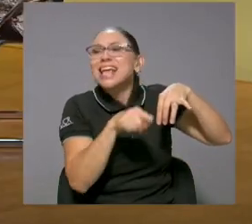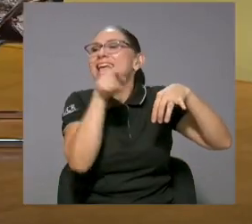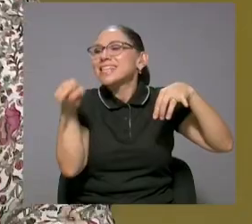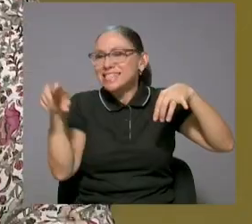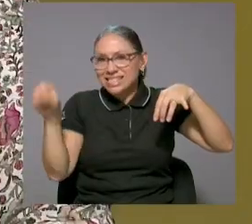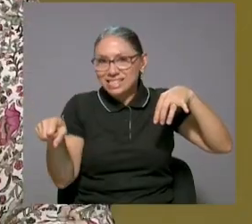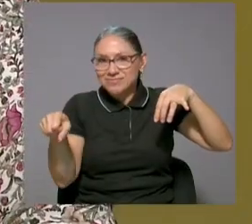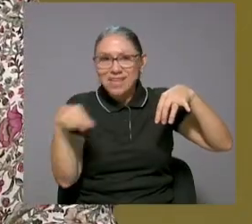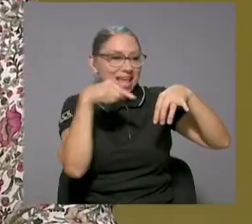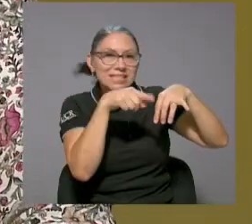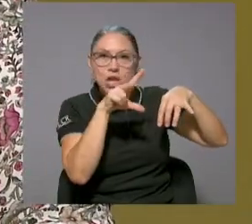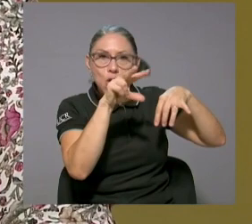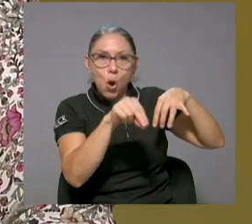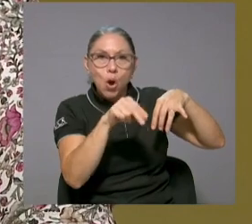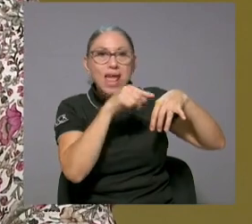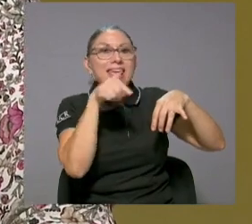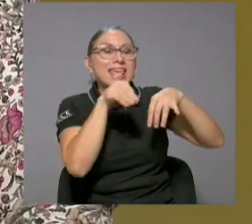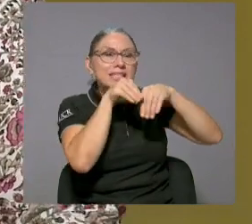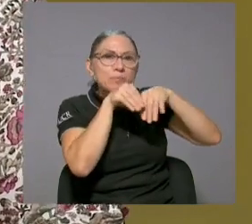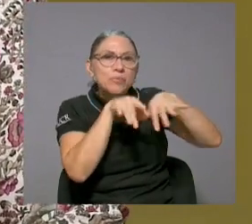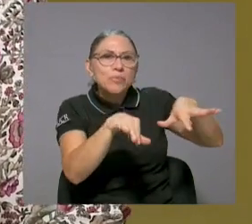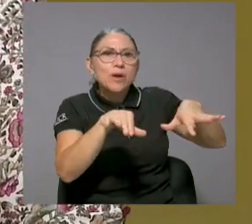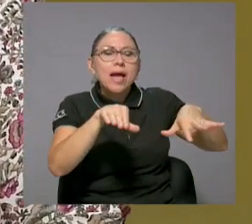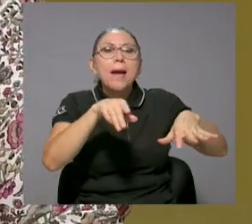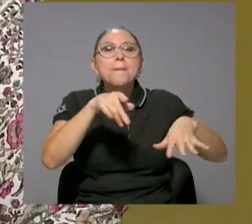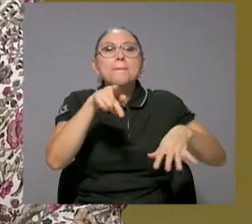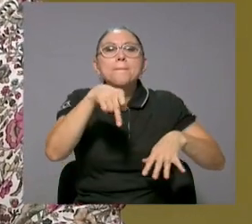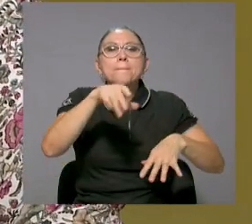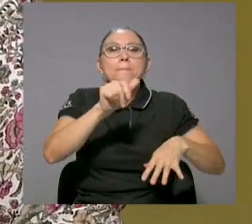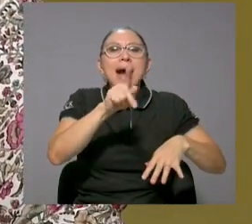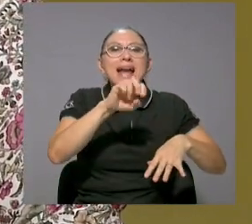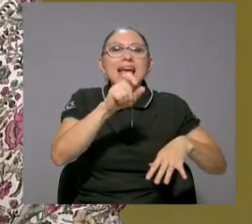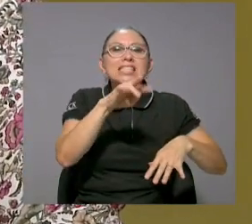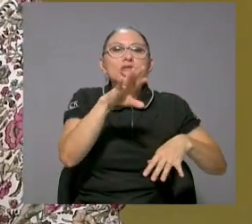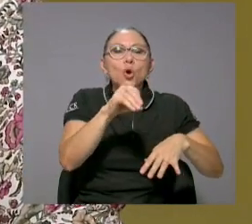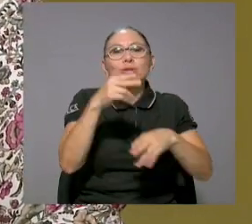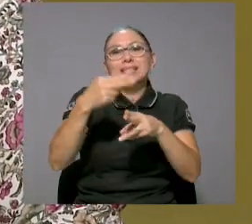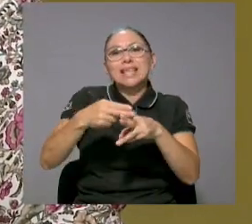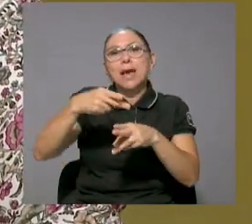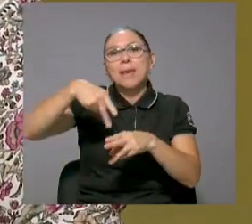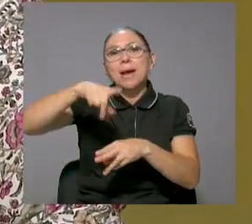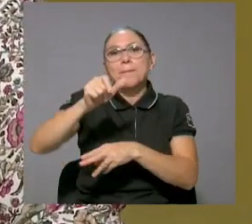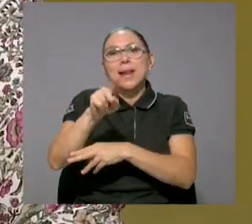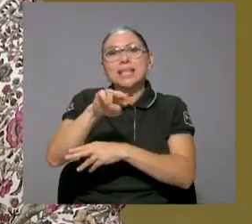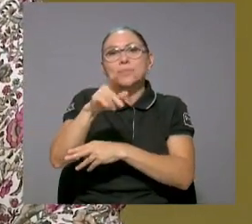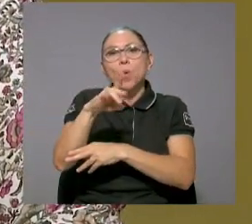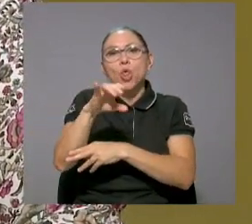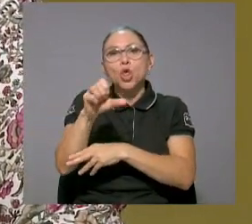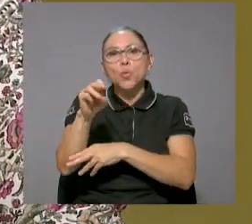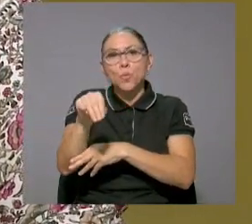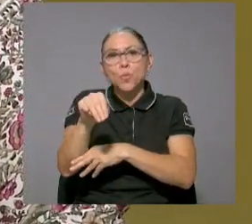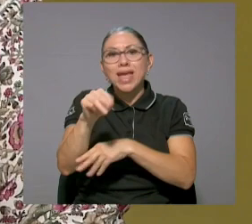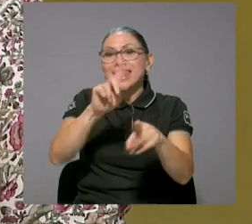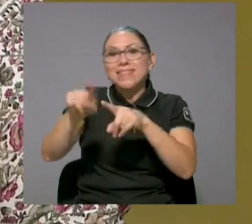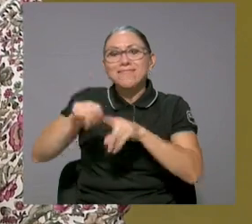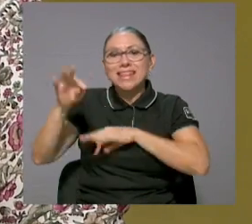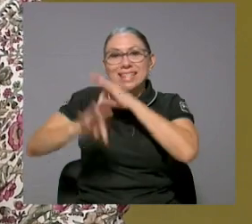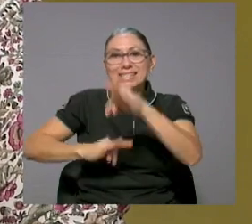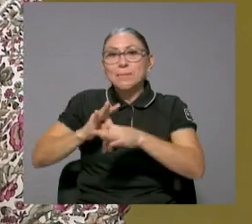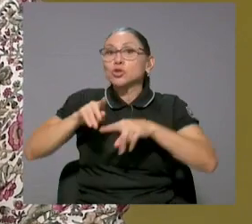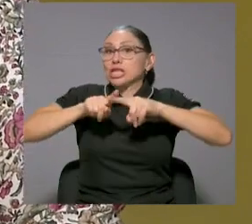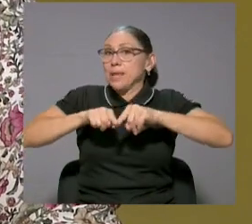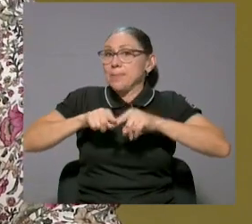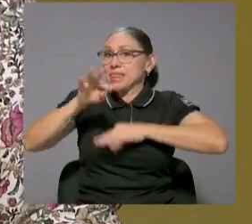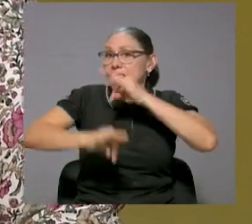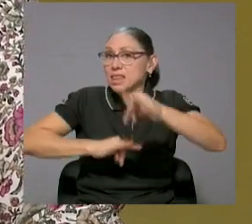transmite un parásito que se llama Plasmodium, que hay diferentes tipos, y según el tipo de parásito que esté, la malaria es más complicada